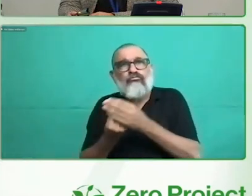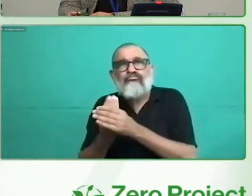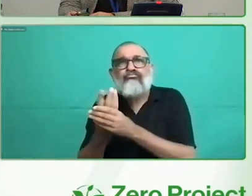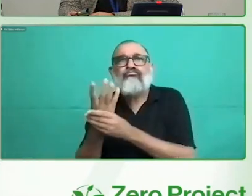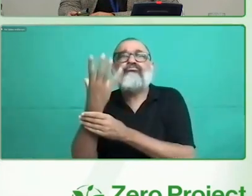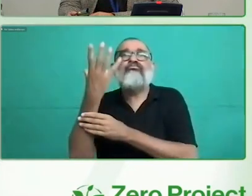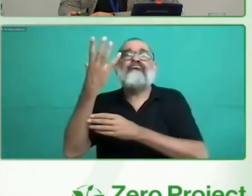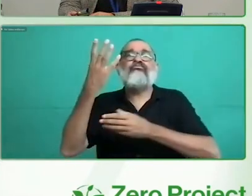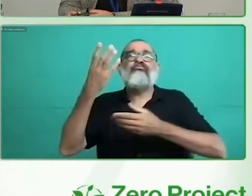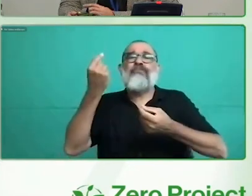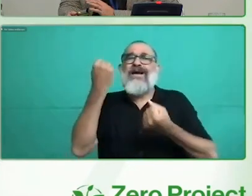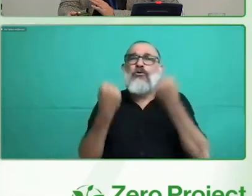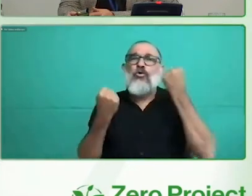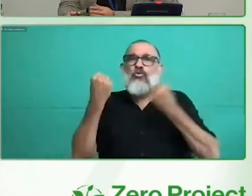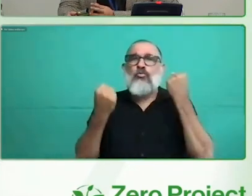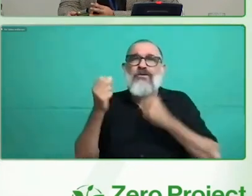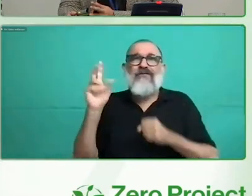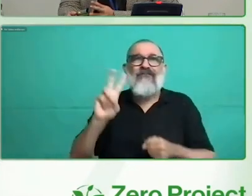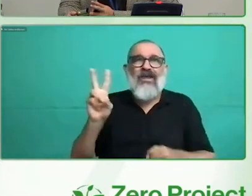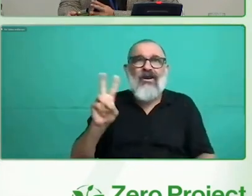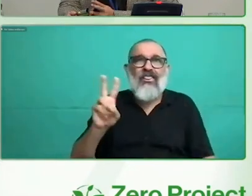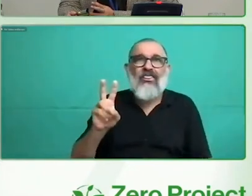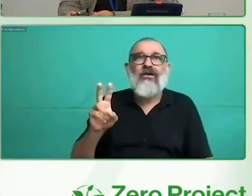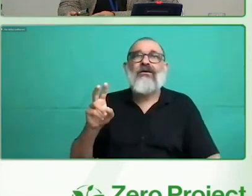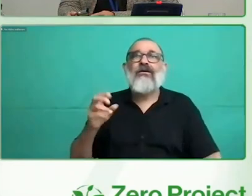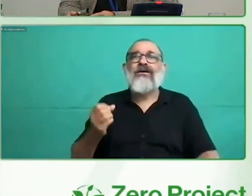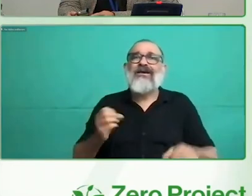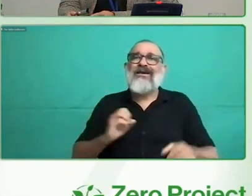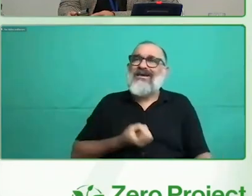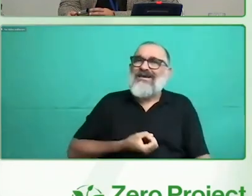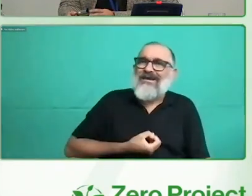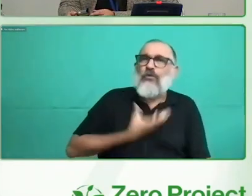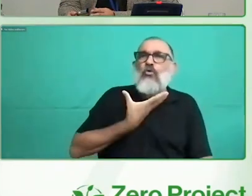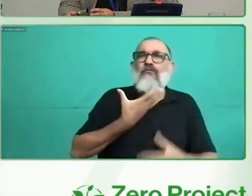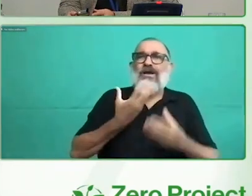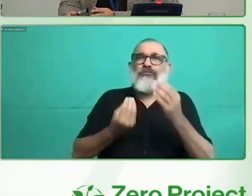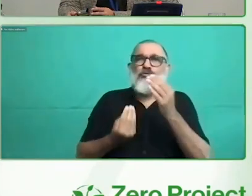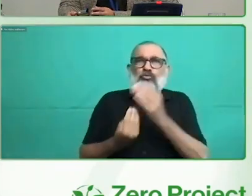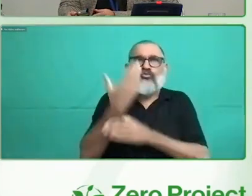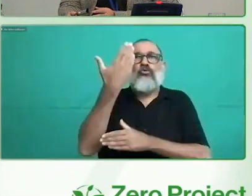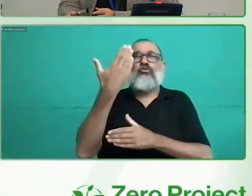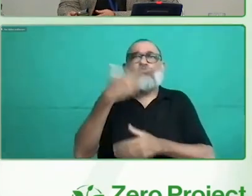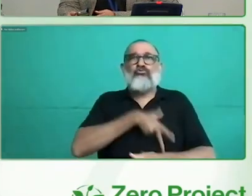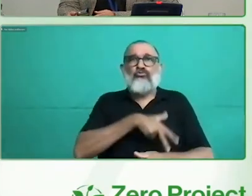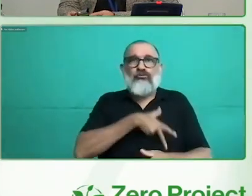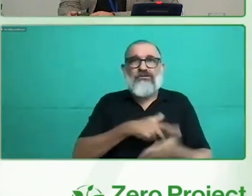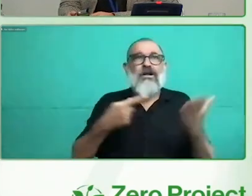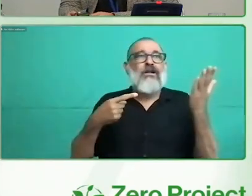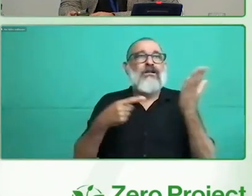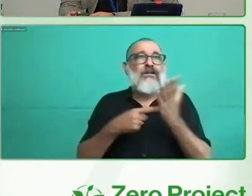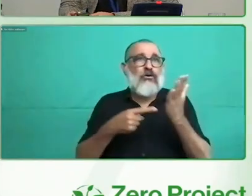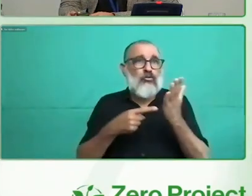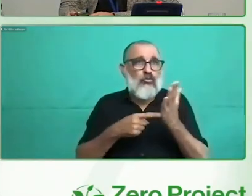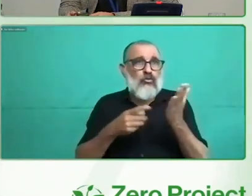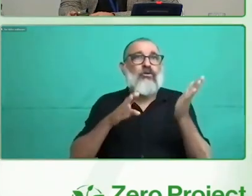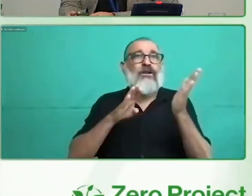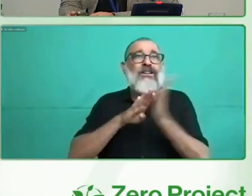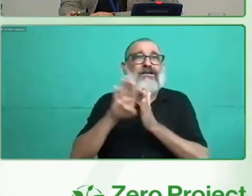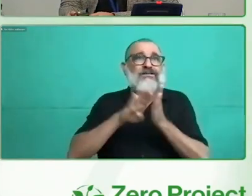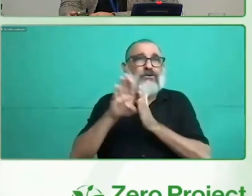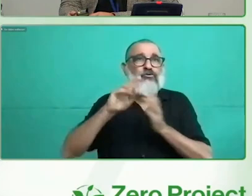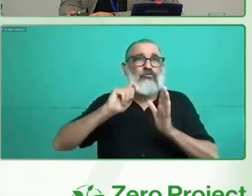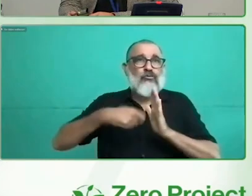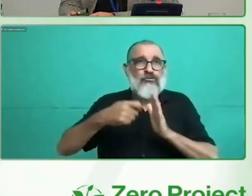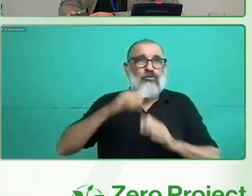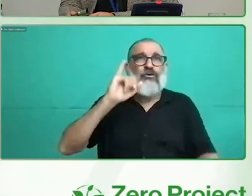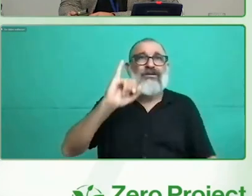algunas cifras. En los últimos 15 años hemos apoyado a más de 5.500 emprendedores con